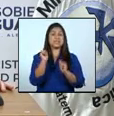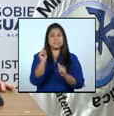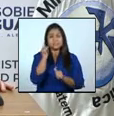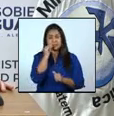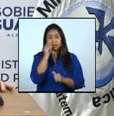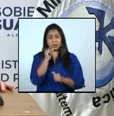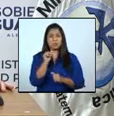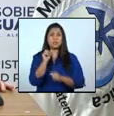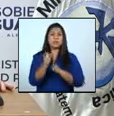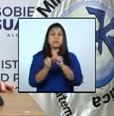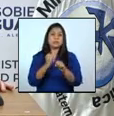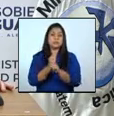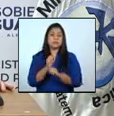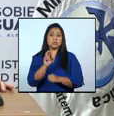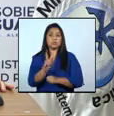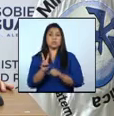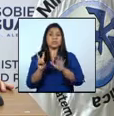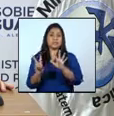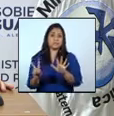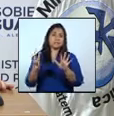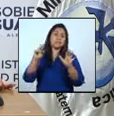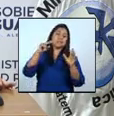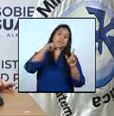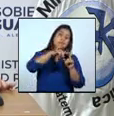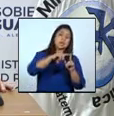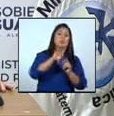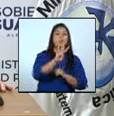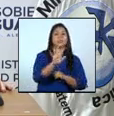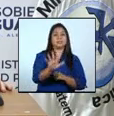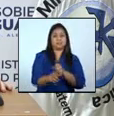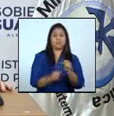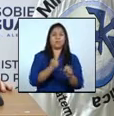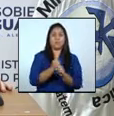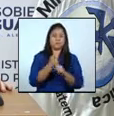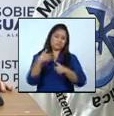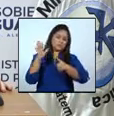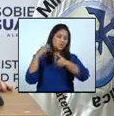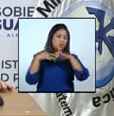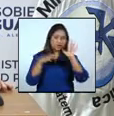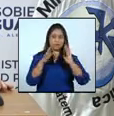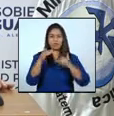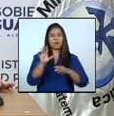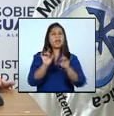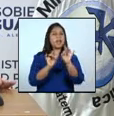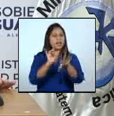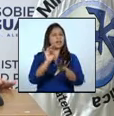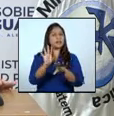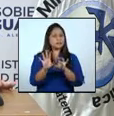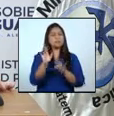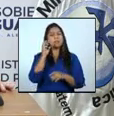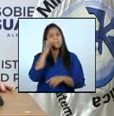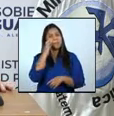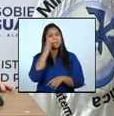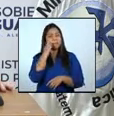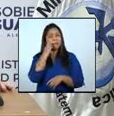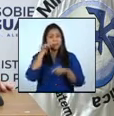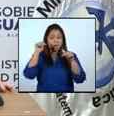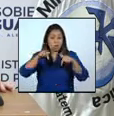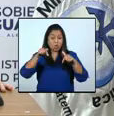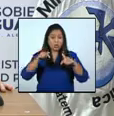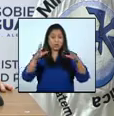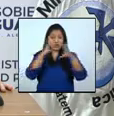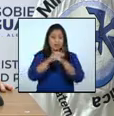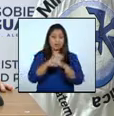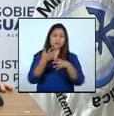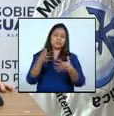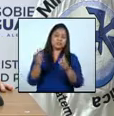de 27 a 45 años. Algunos de ellos padres que ya esta noche estarán